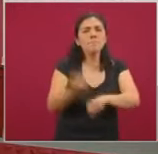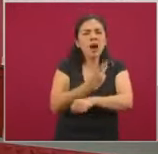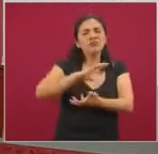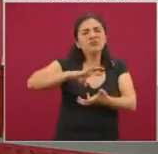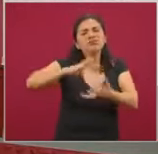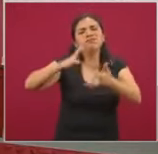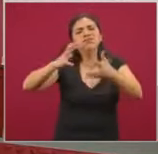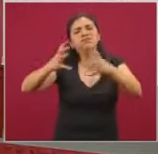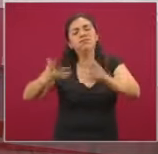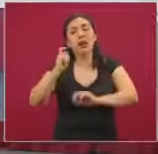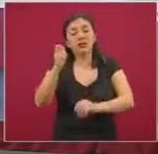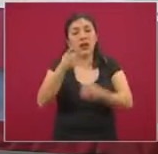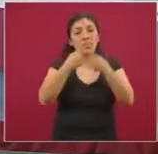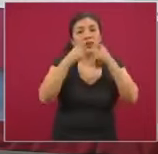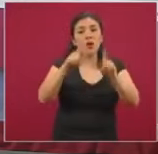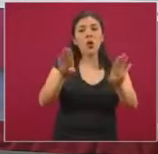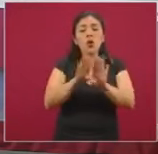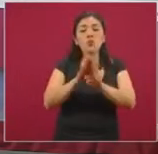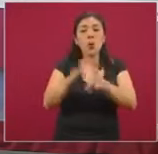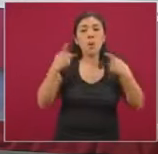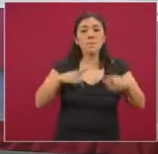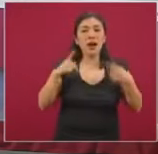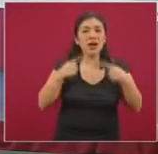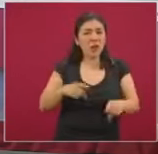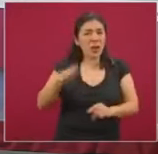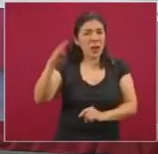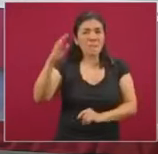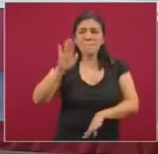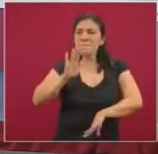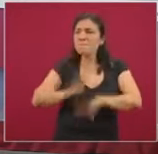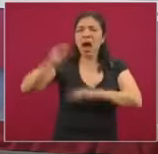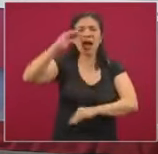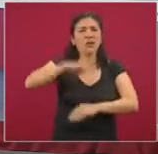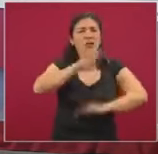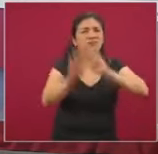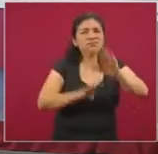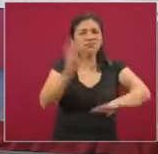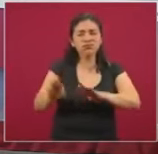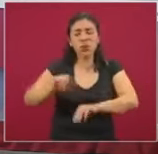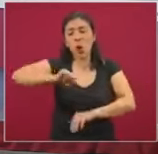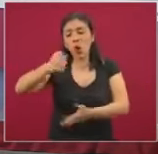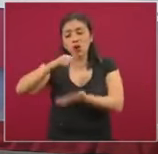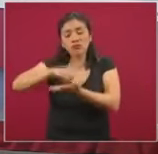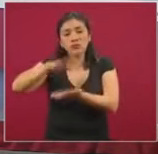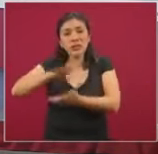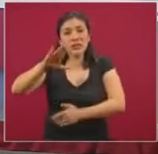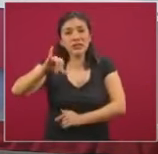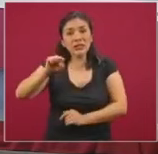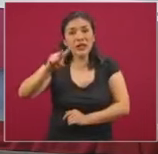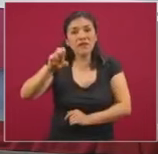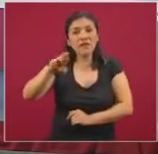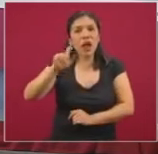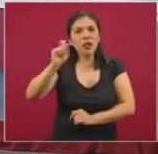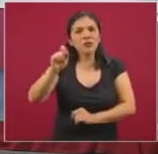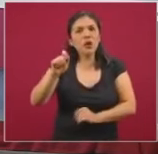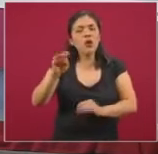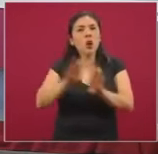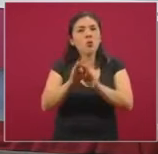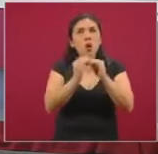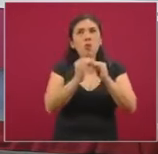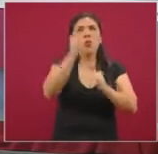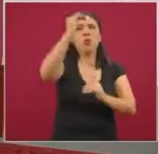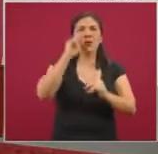diferencia entre lo que es el exceso de mortalidad total y lo que está registrado en el SISVER cada vez se parecen más. Es decir, nosotros ya